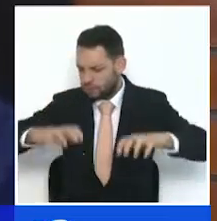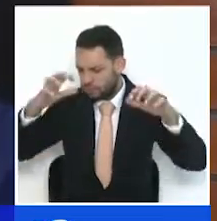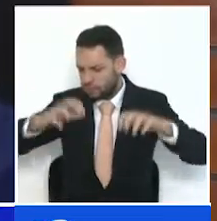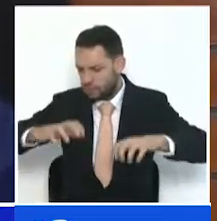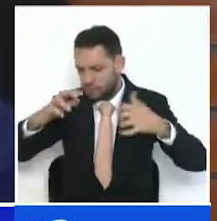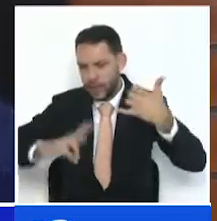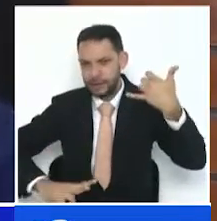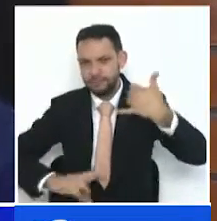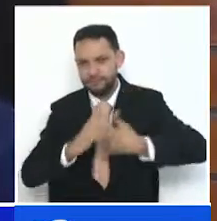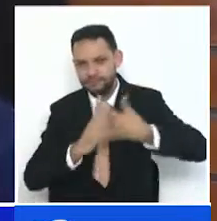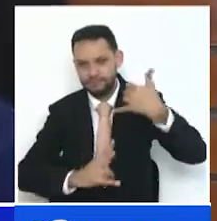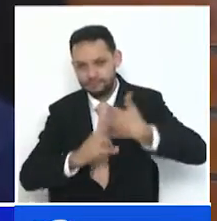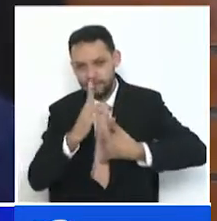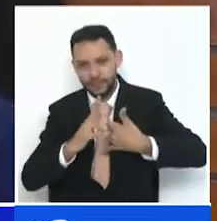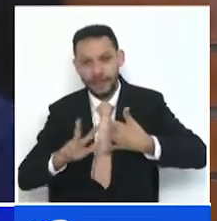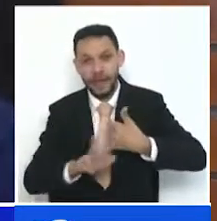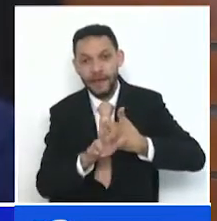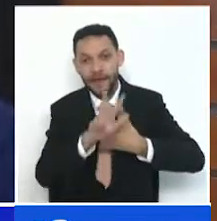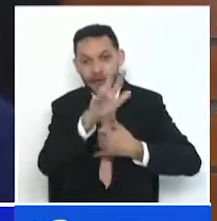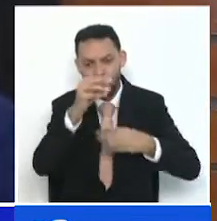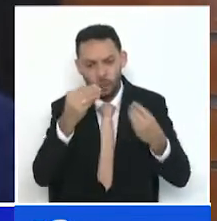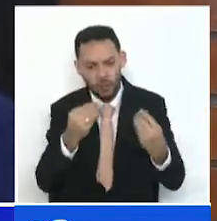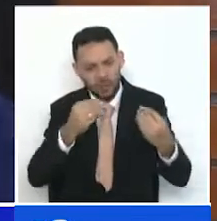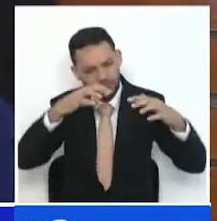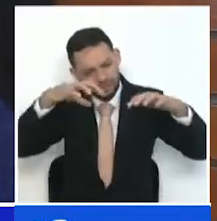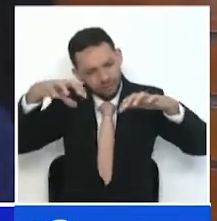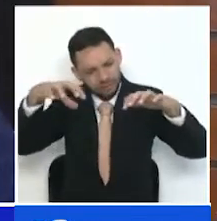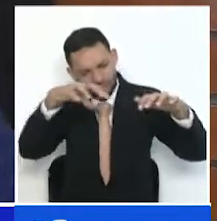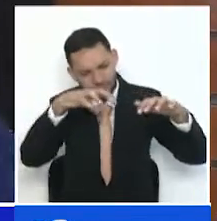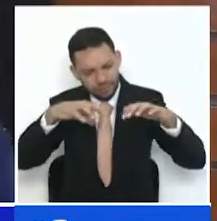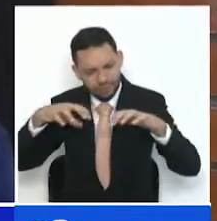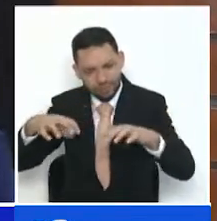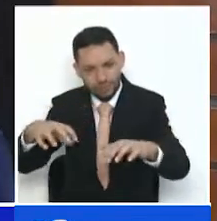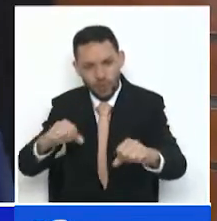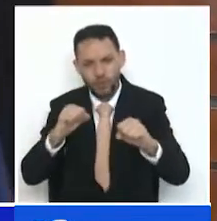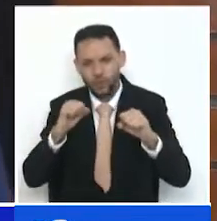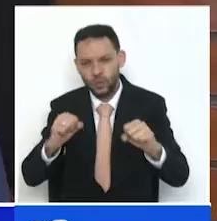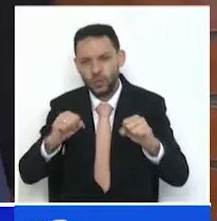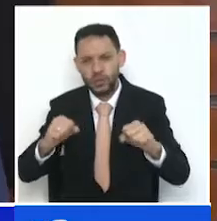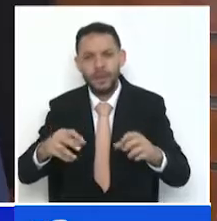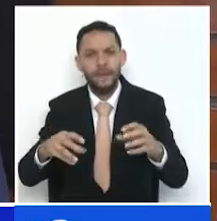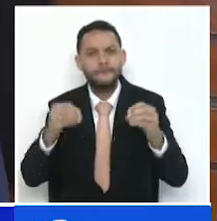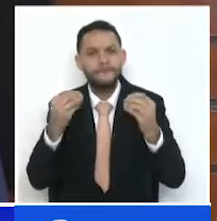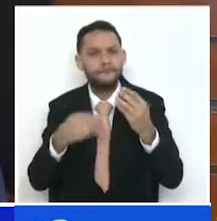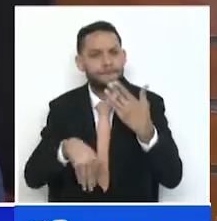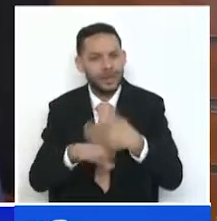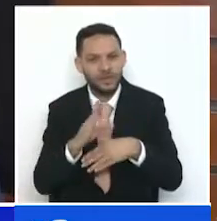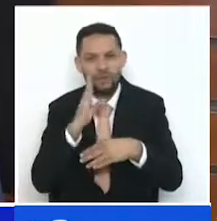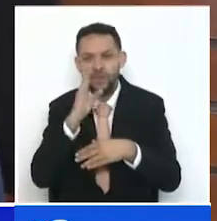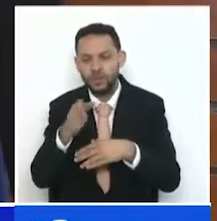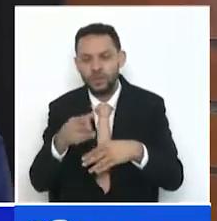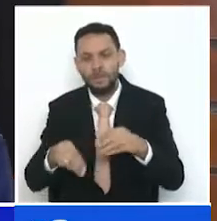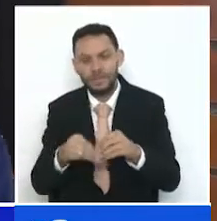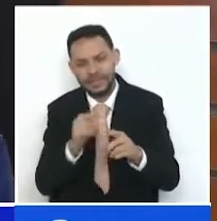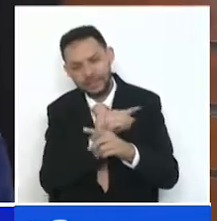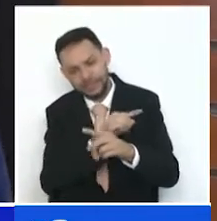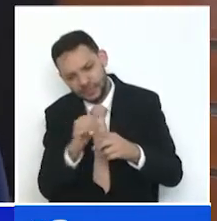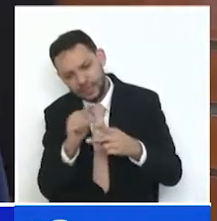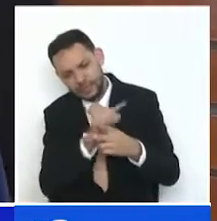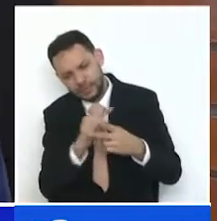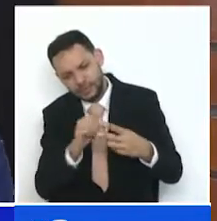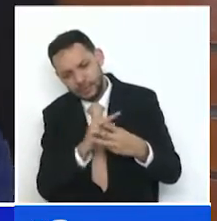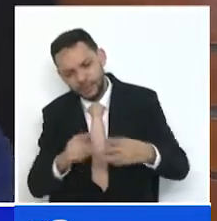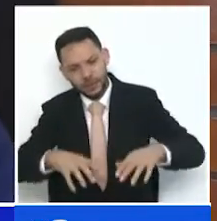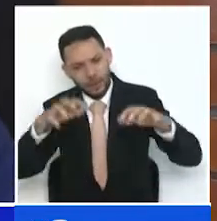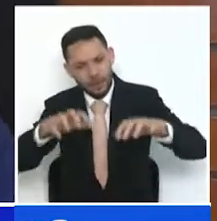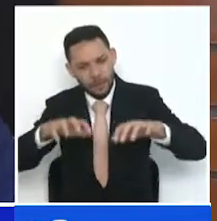zona andina, de lluvia, digamos, para esta zona, de algunas lluvias que se van a presentar, y habla de que